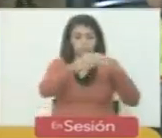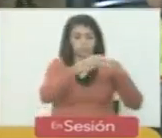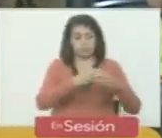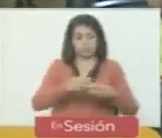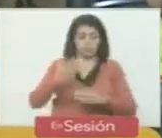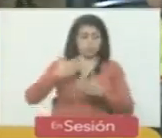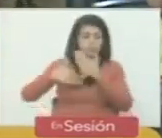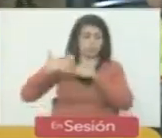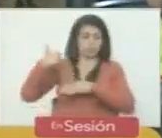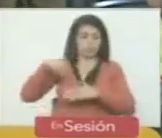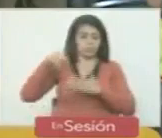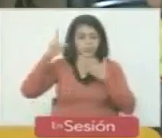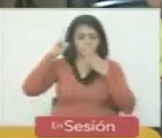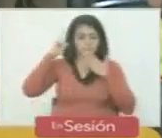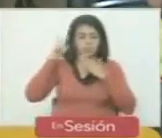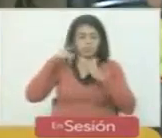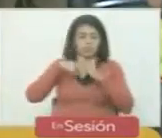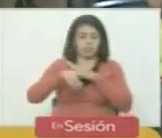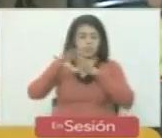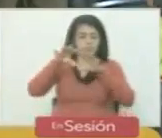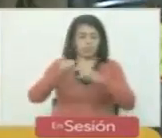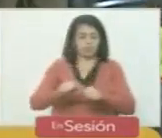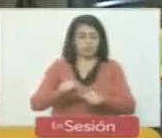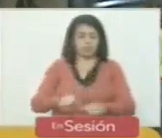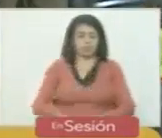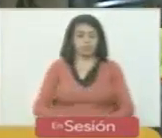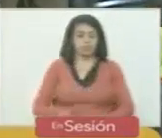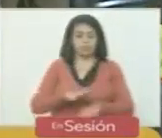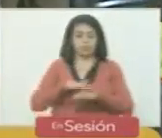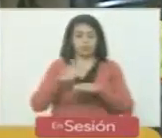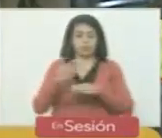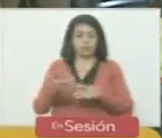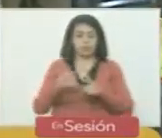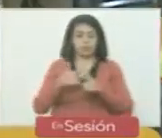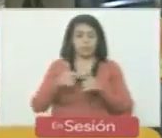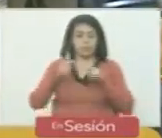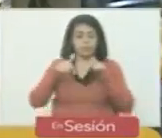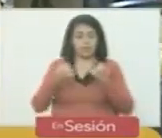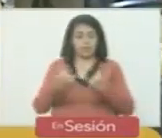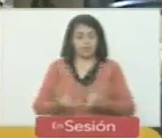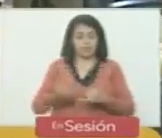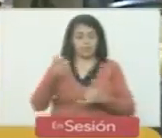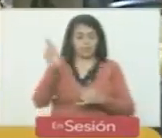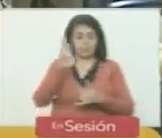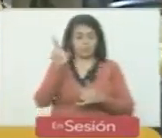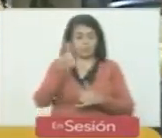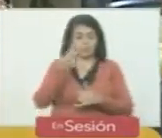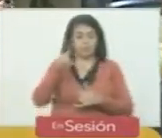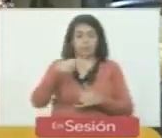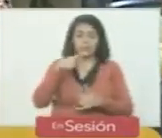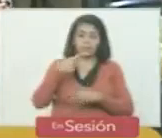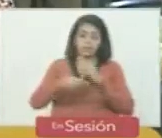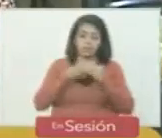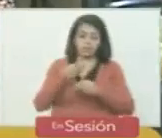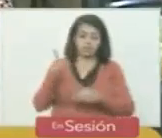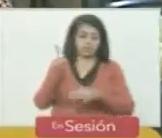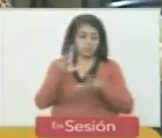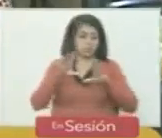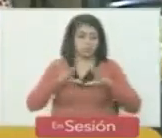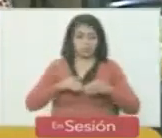aquí antes de que esos invasores llegaron, ¿por qué en la época republicana también se nos